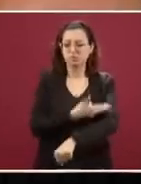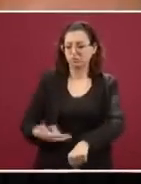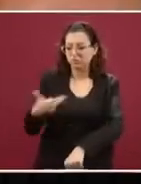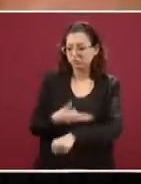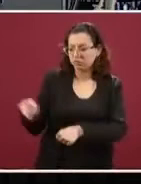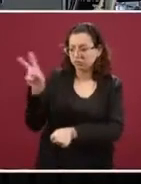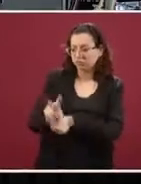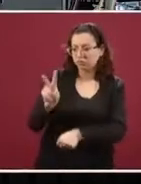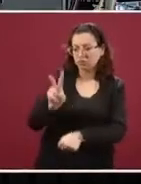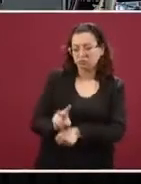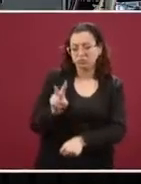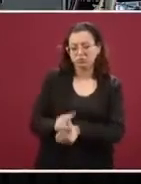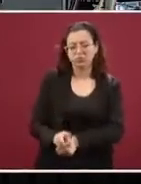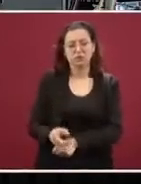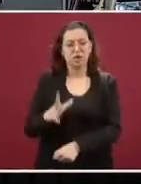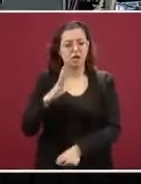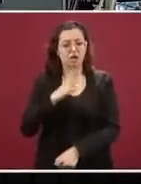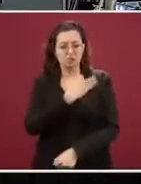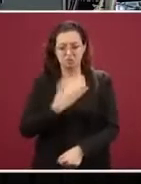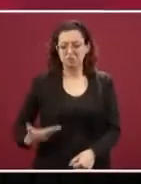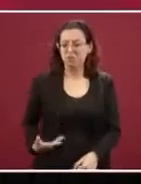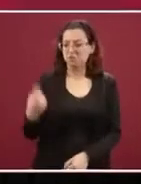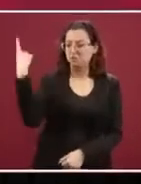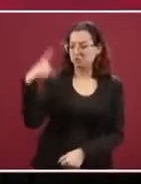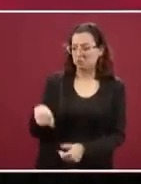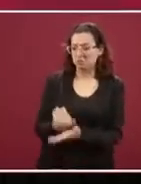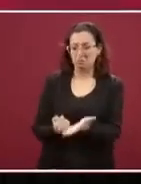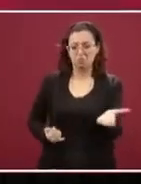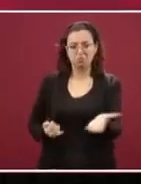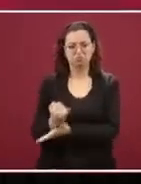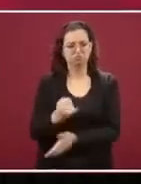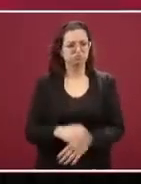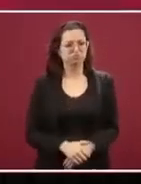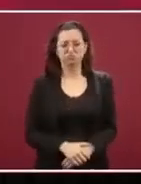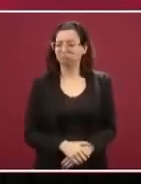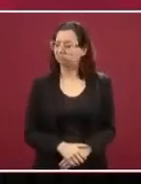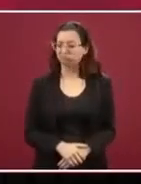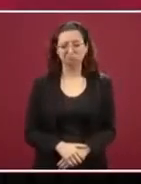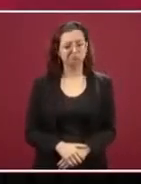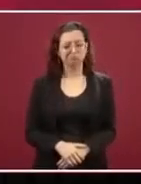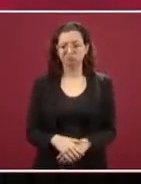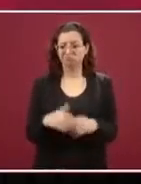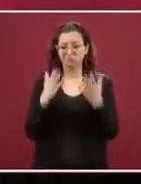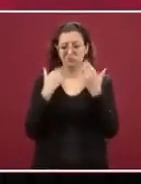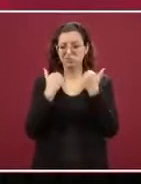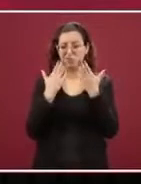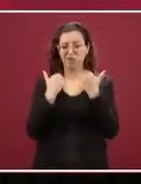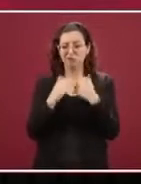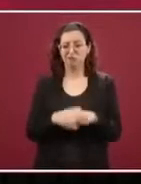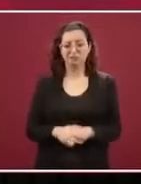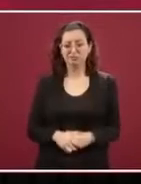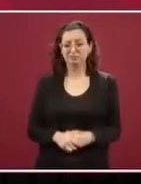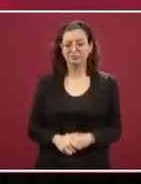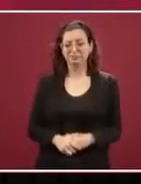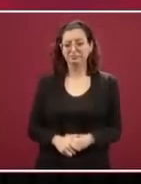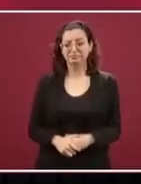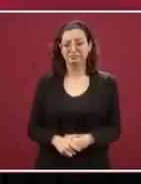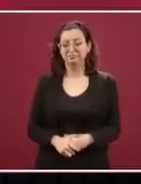Regulatoria. No, no hay dificultades en eso. Alfonso Romo lleva muy buena